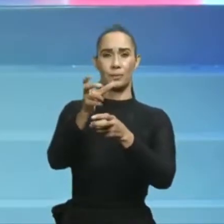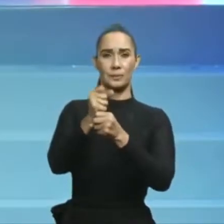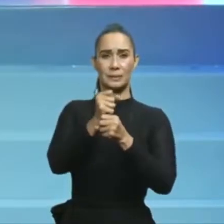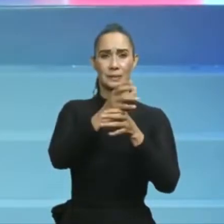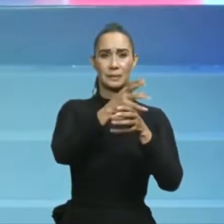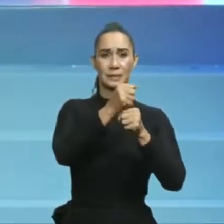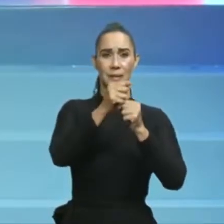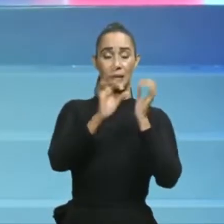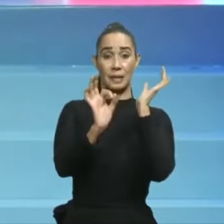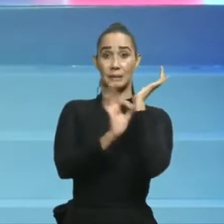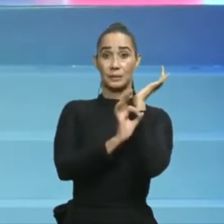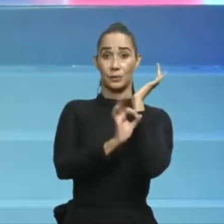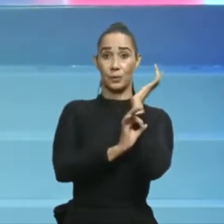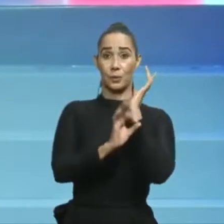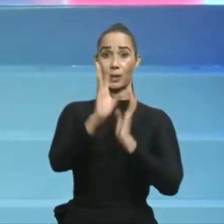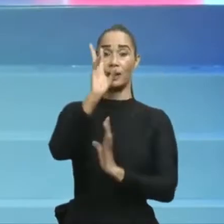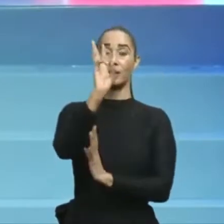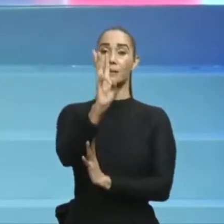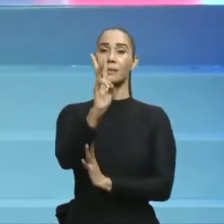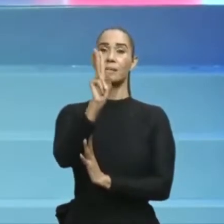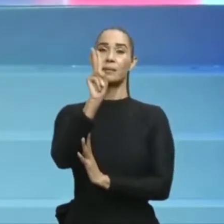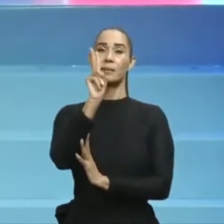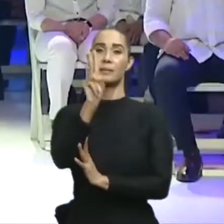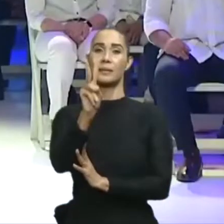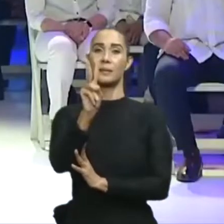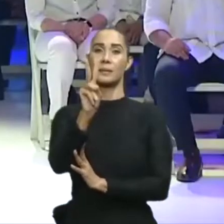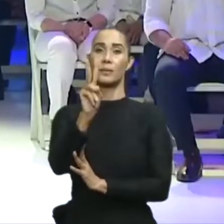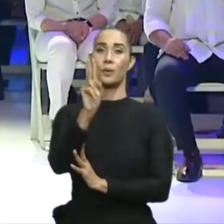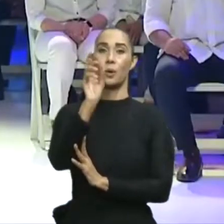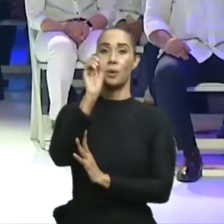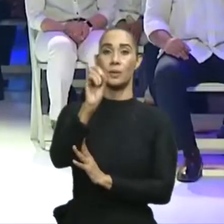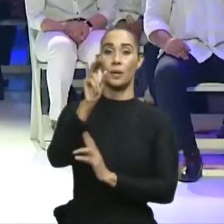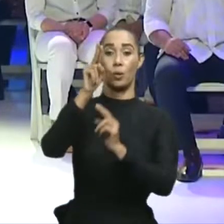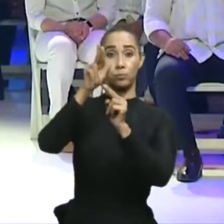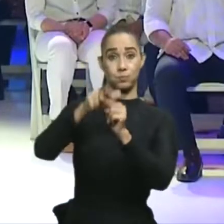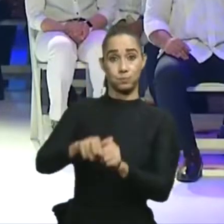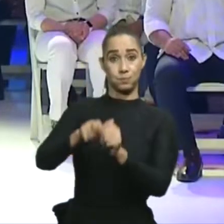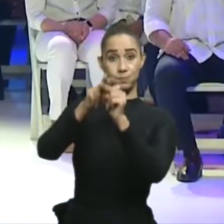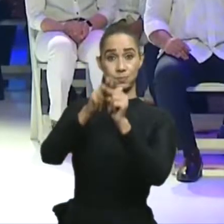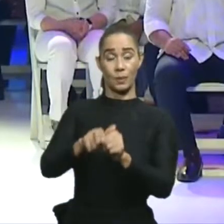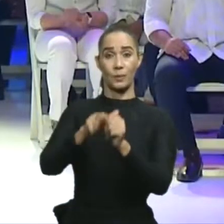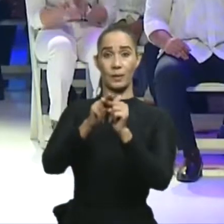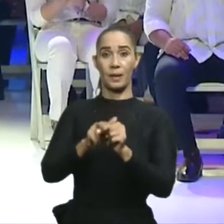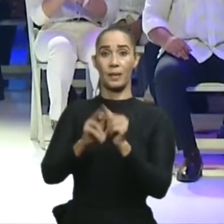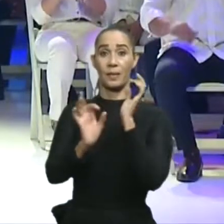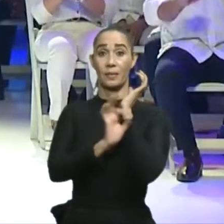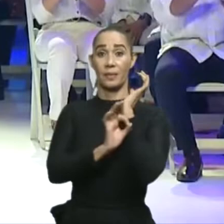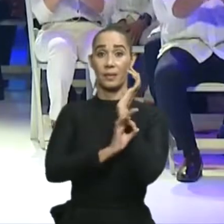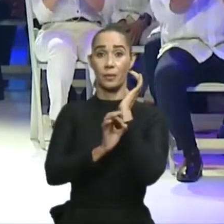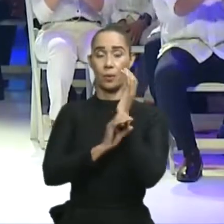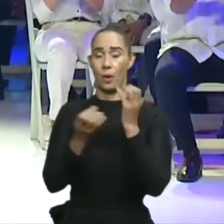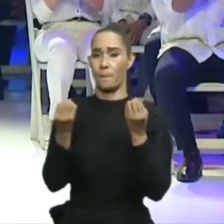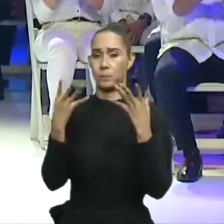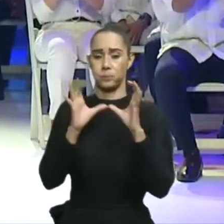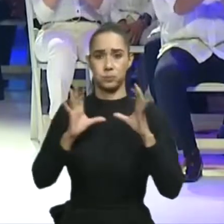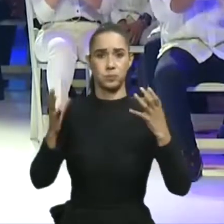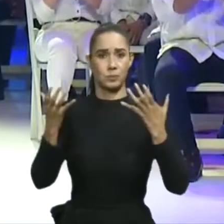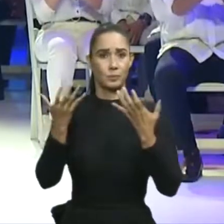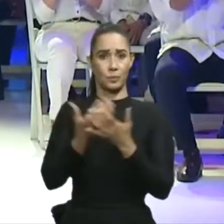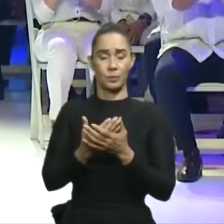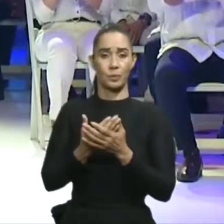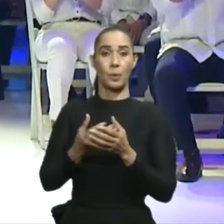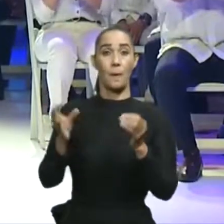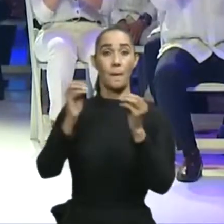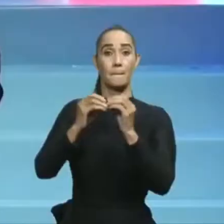narcotráfico 62.5 toneladas de droga lo que supone una mayor cantidad que la incautada en